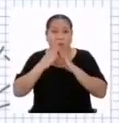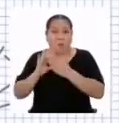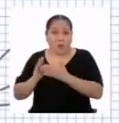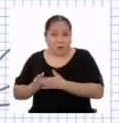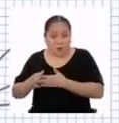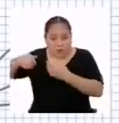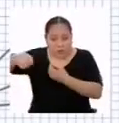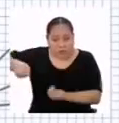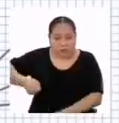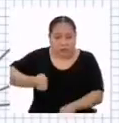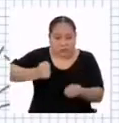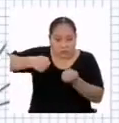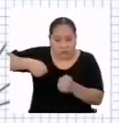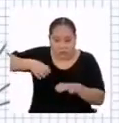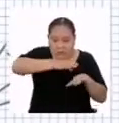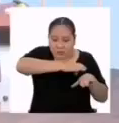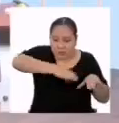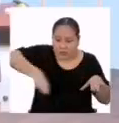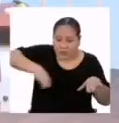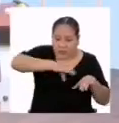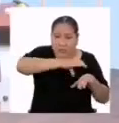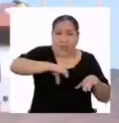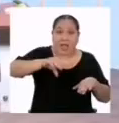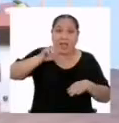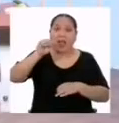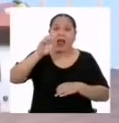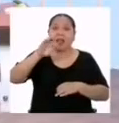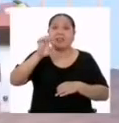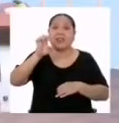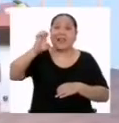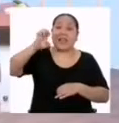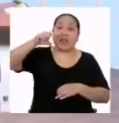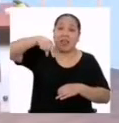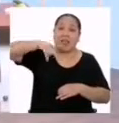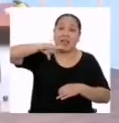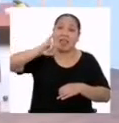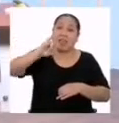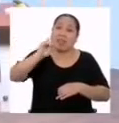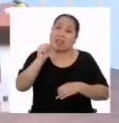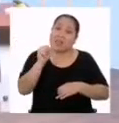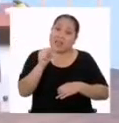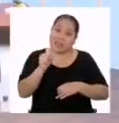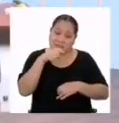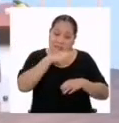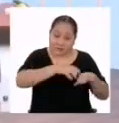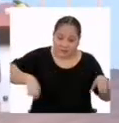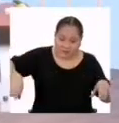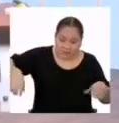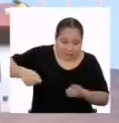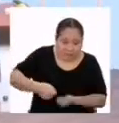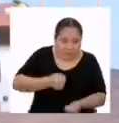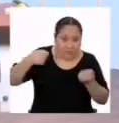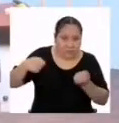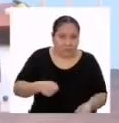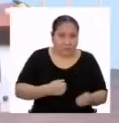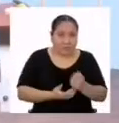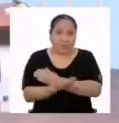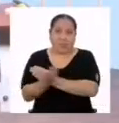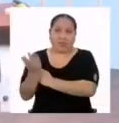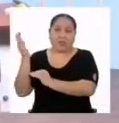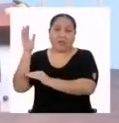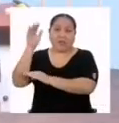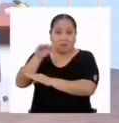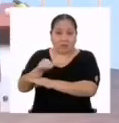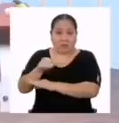limpiar los canales de regadío, las acequias, y durante la jornada comparten alimentos y bailan. El trabajo era por el bien